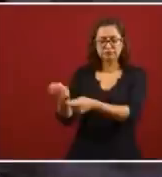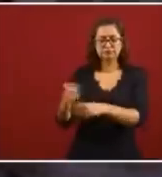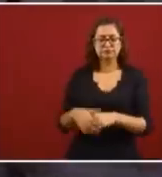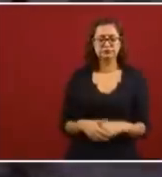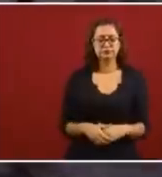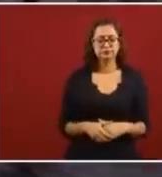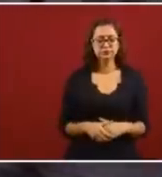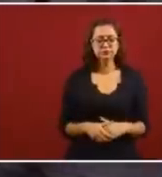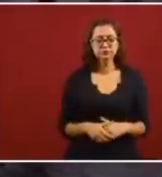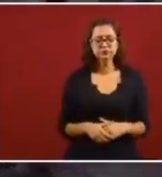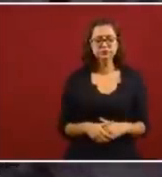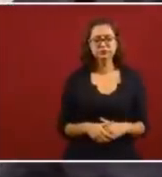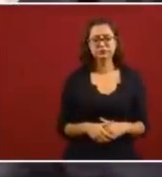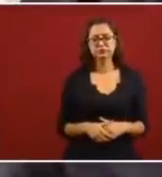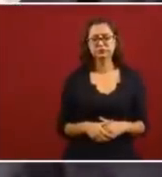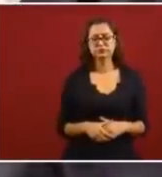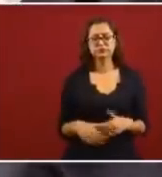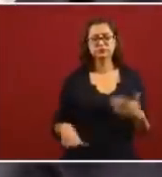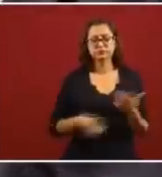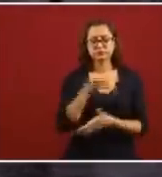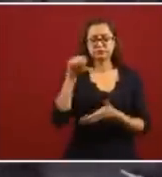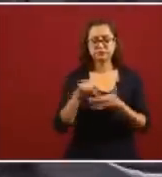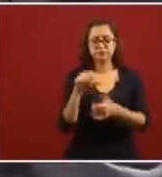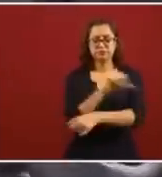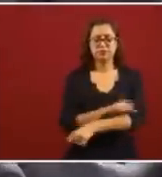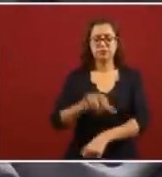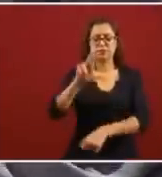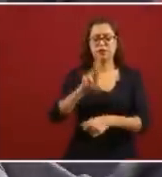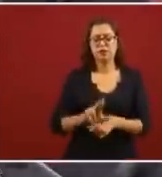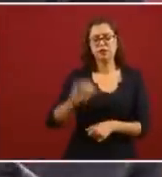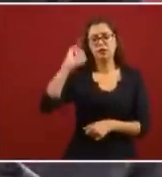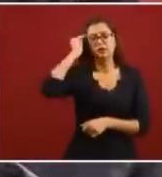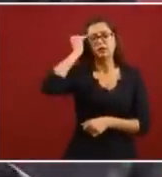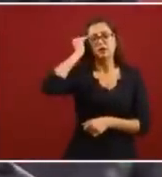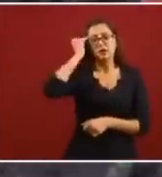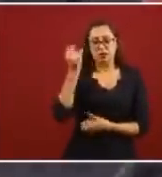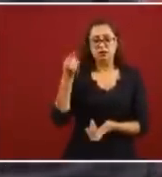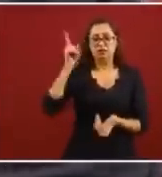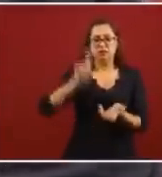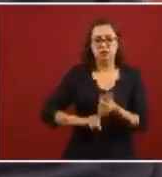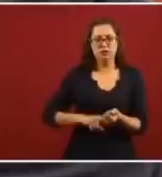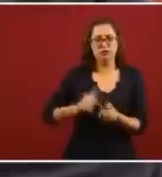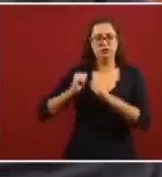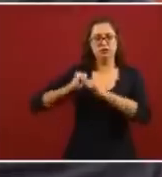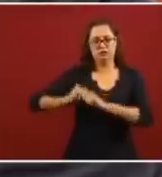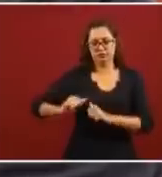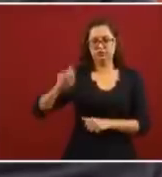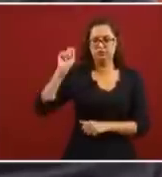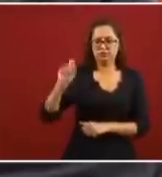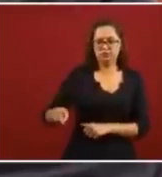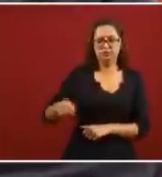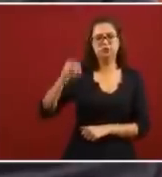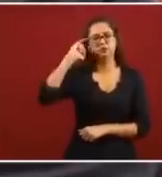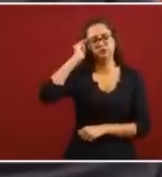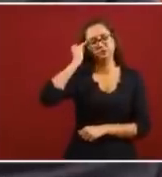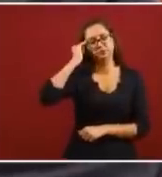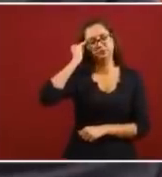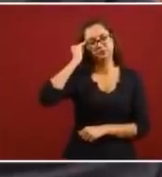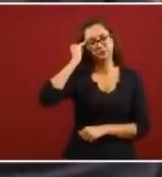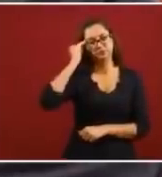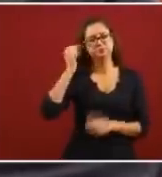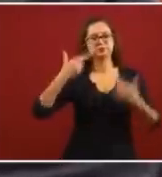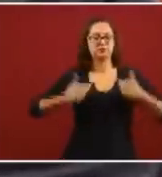que los centros coordinadores indigenistas fuesen manejados por ellos, por